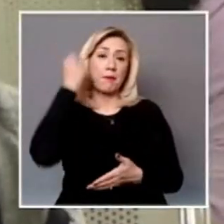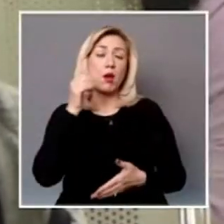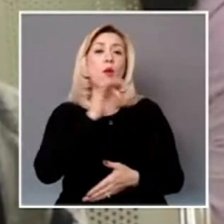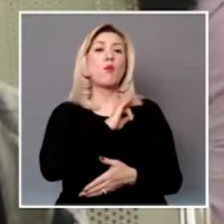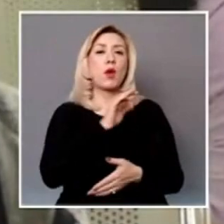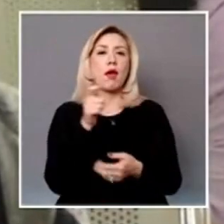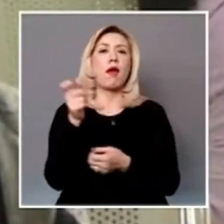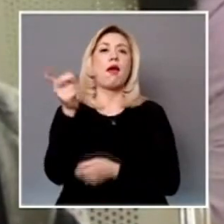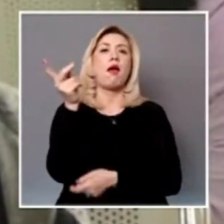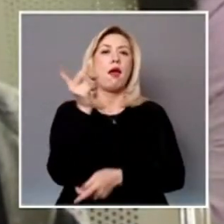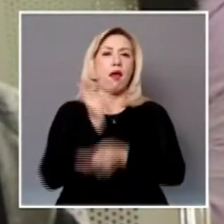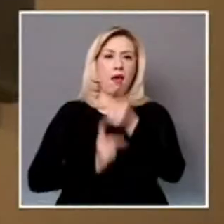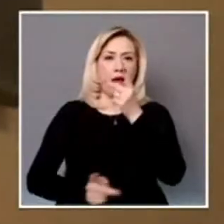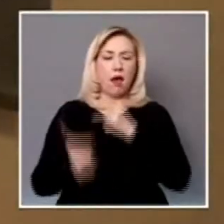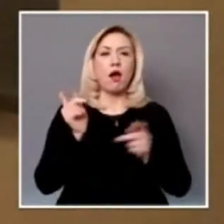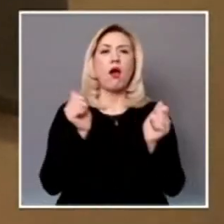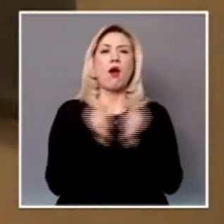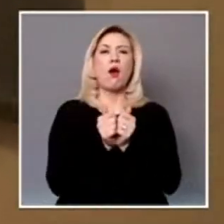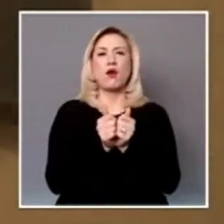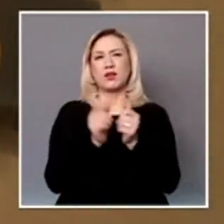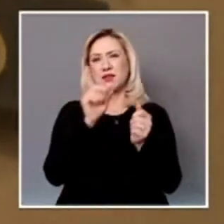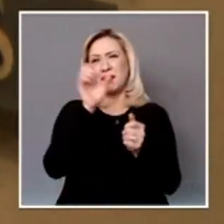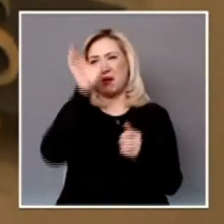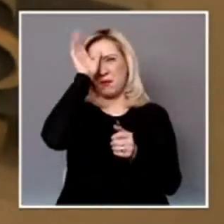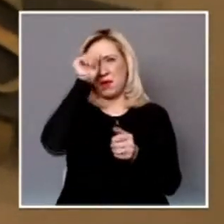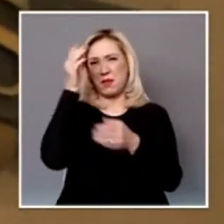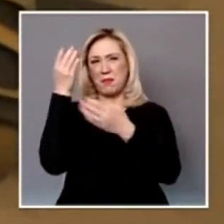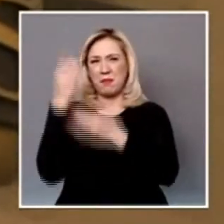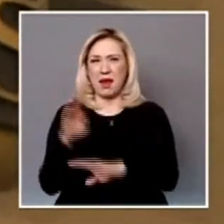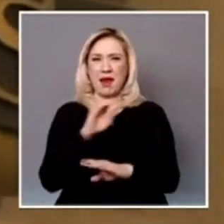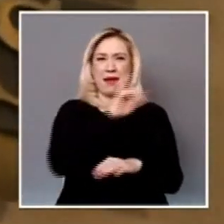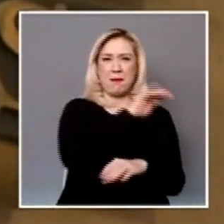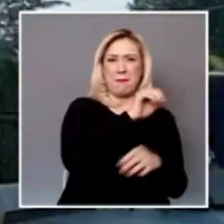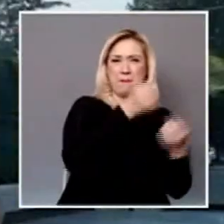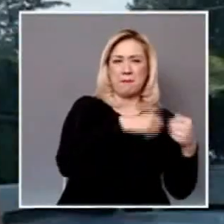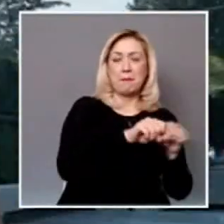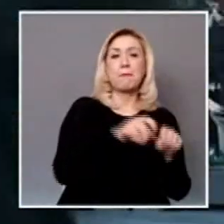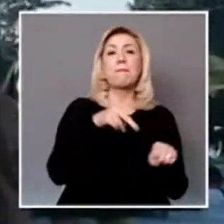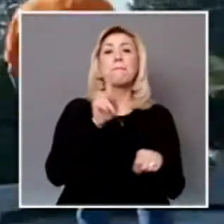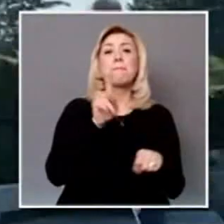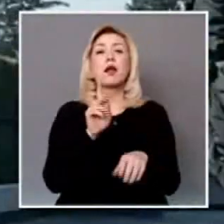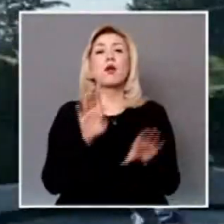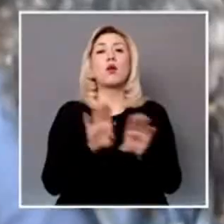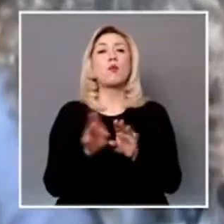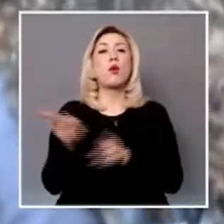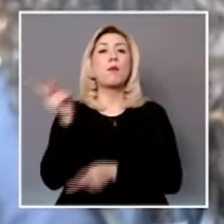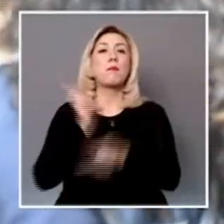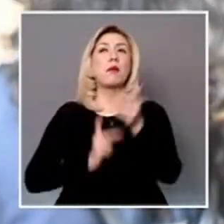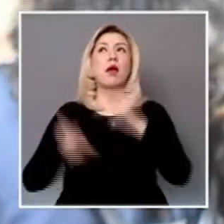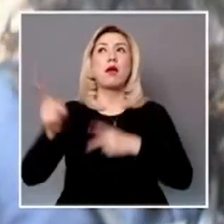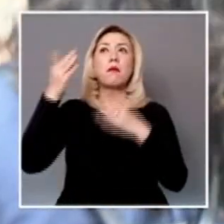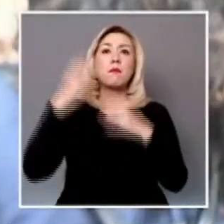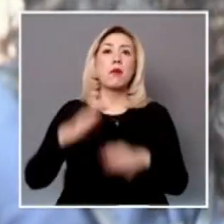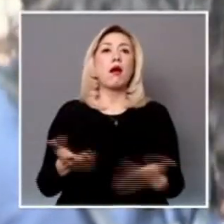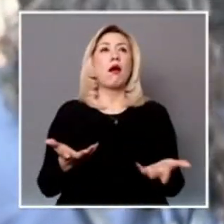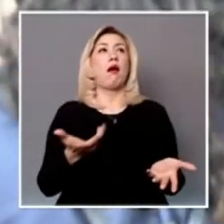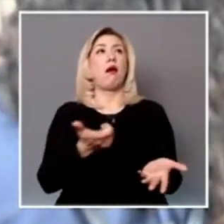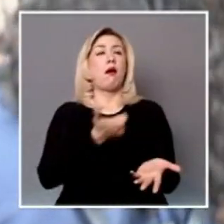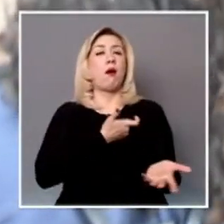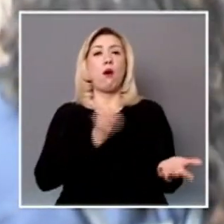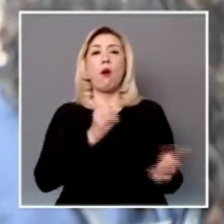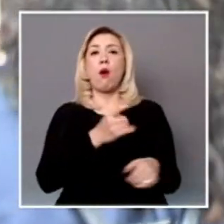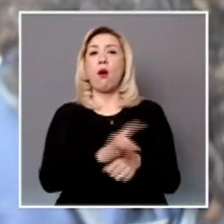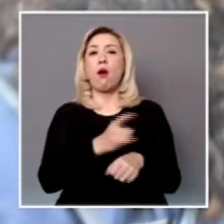las instituciones financieras de no poder recuperar el préstamo y, por otra, a garantizar a dichas entidades el pago